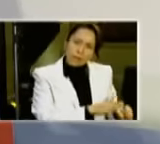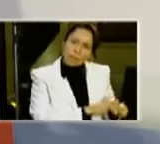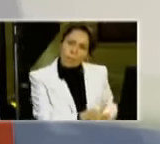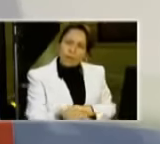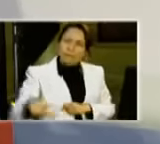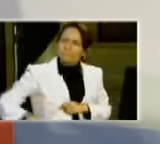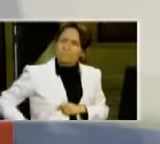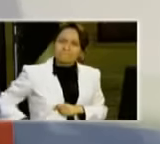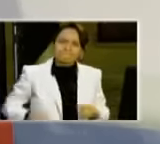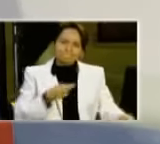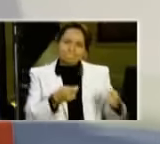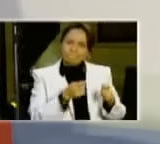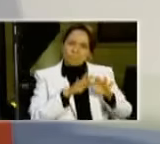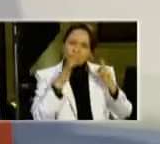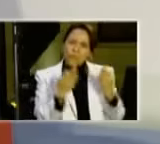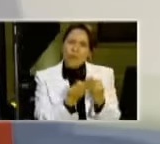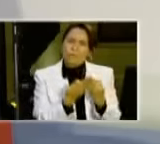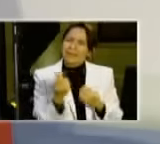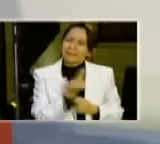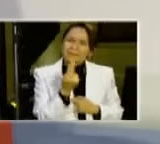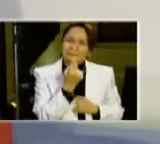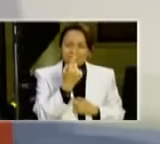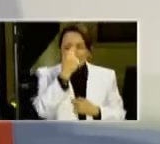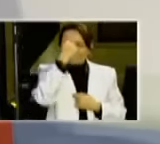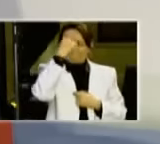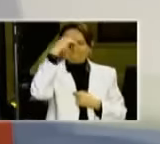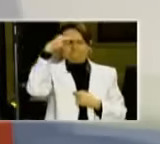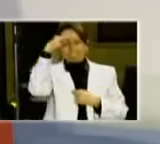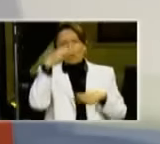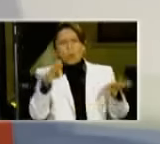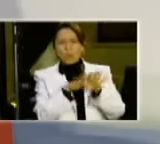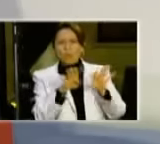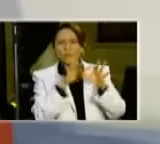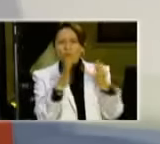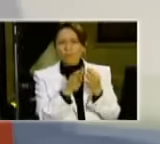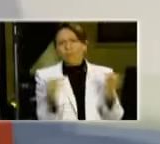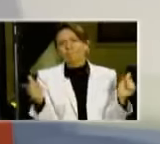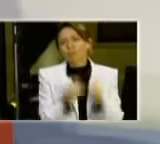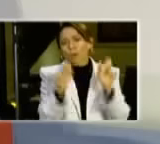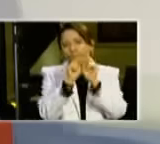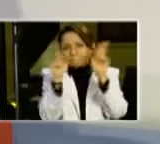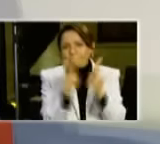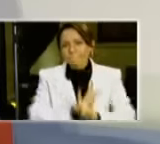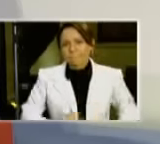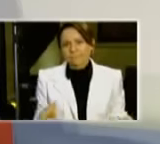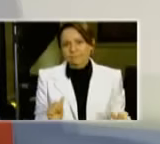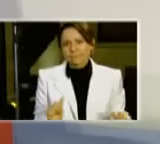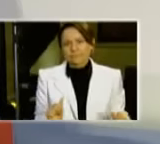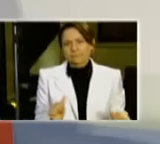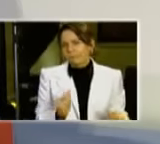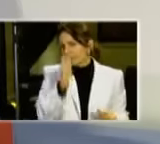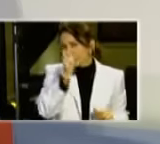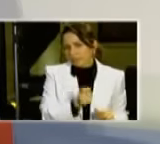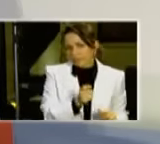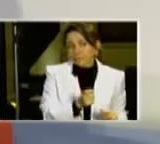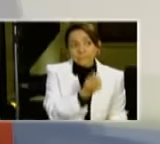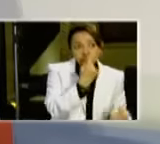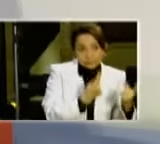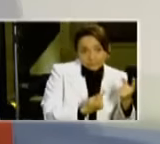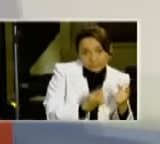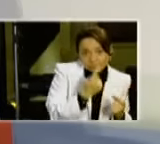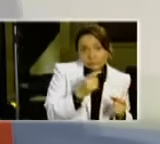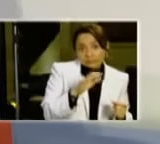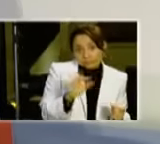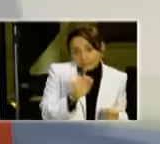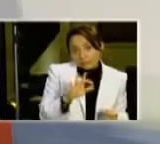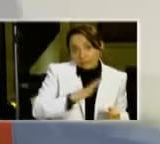continente de paz. Ello supone, primero, concluir los conflictos que aún subsisten.